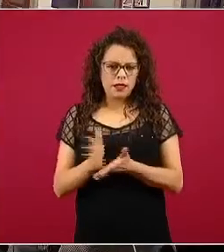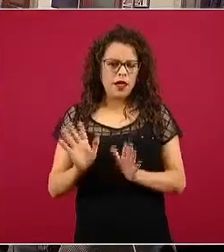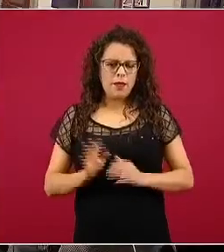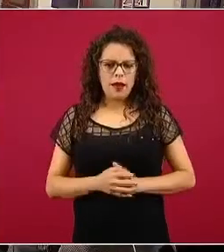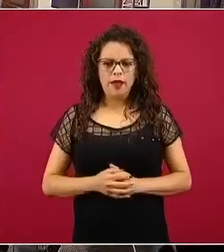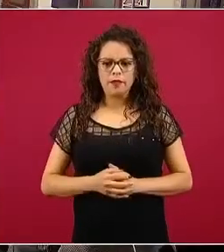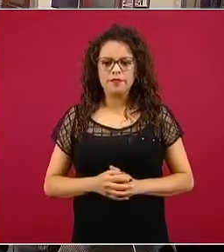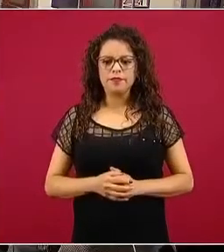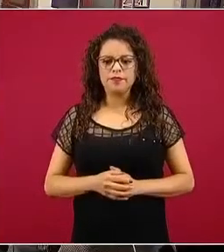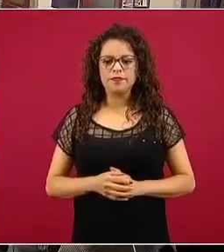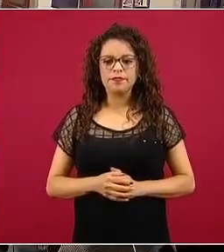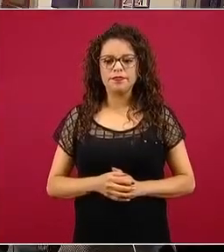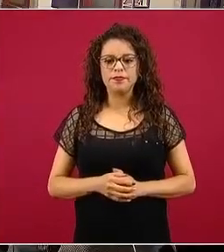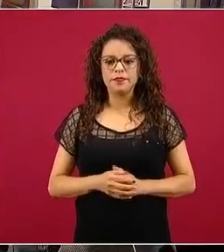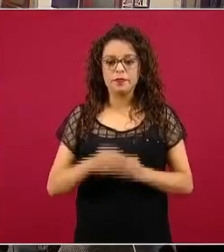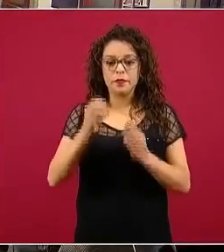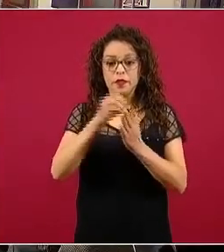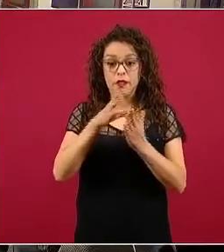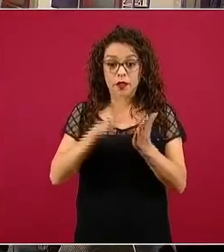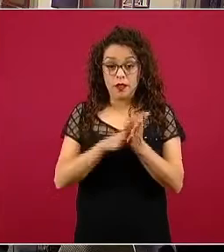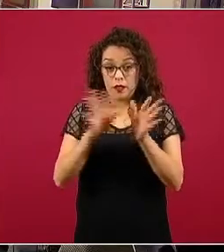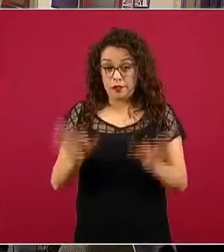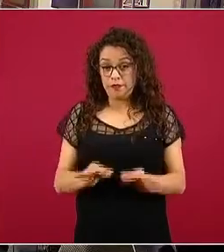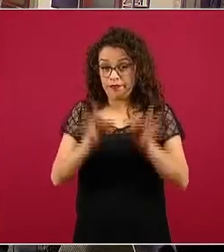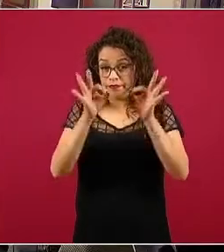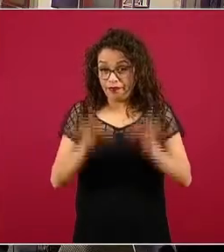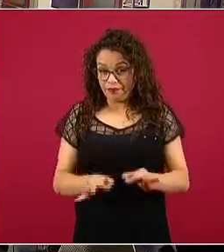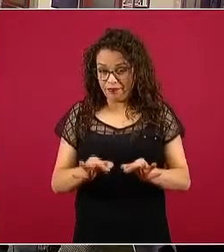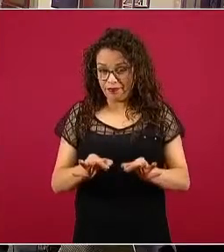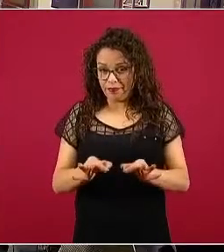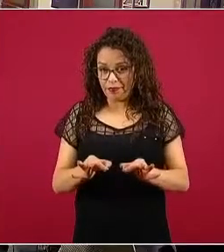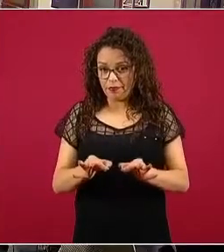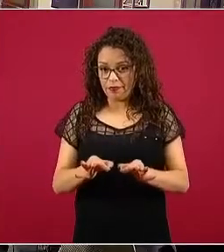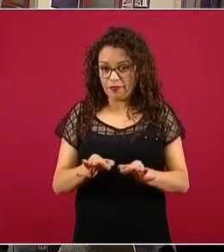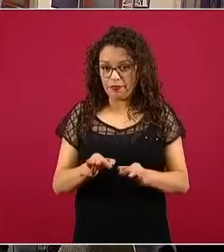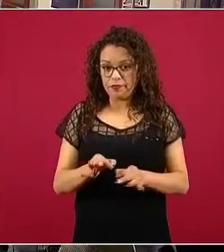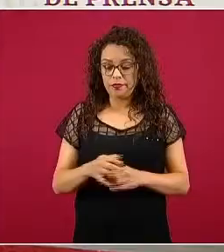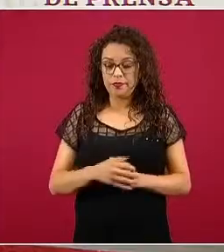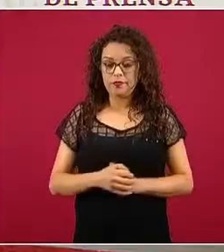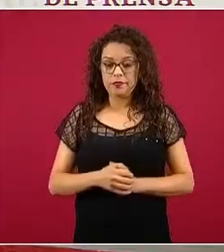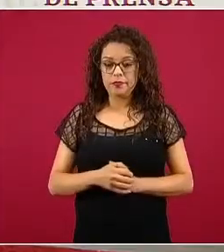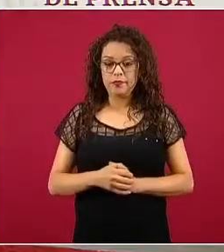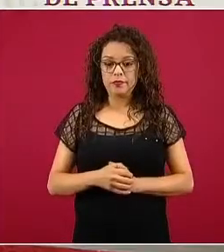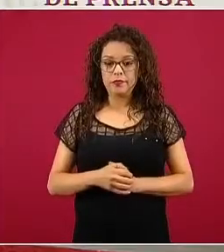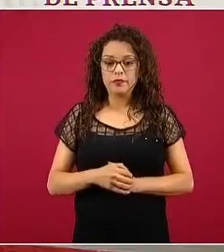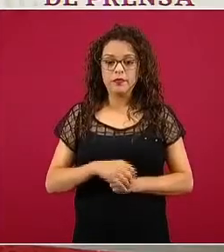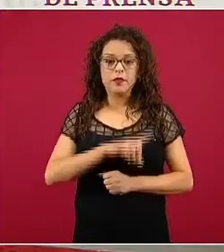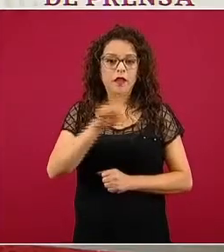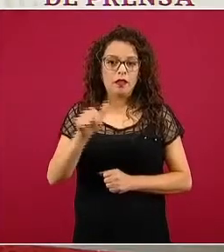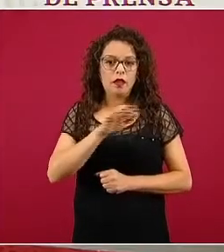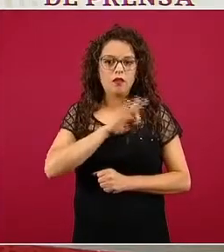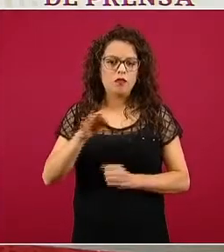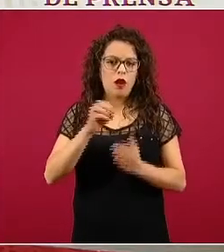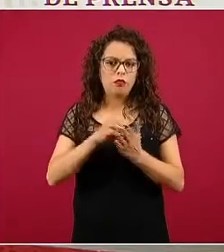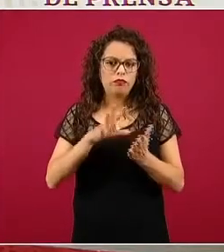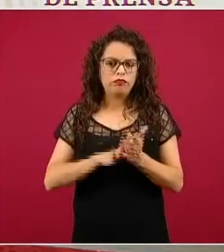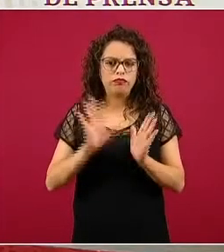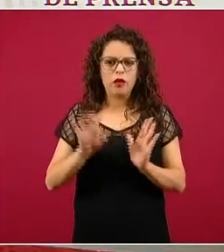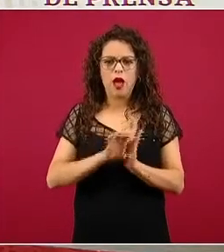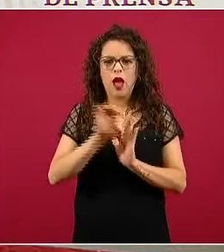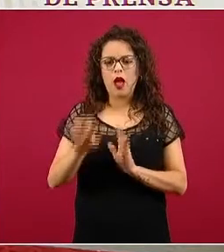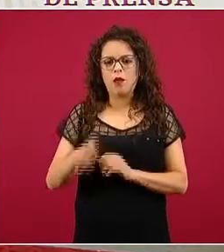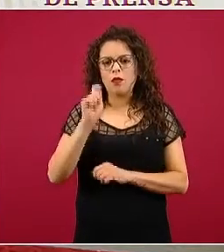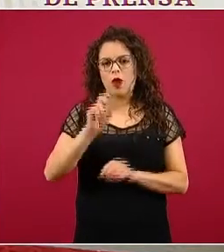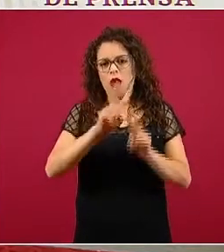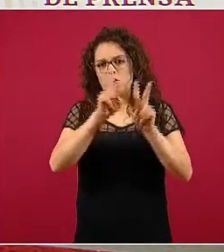Para tomar el dato de la precisión y poder en su momento efectivamente programar, a lo mejor en un componente